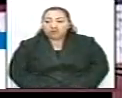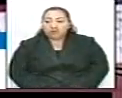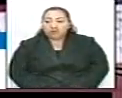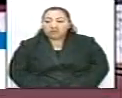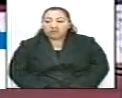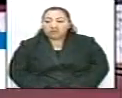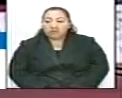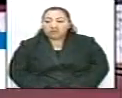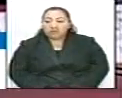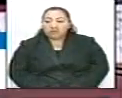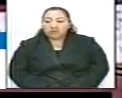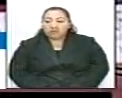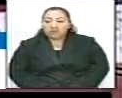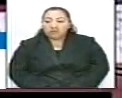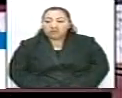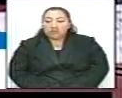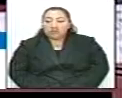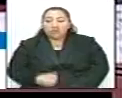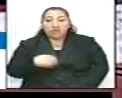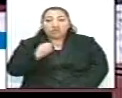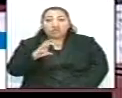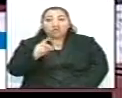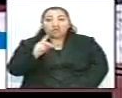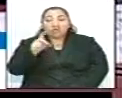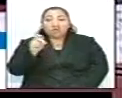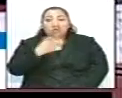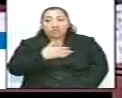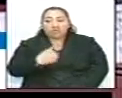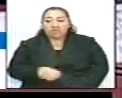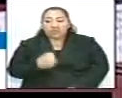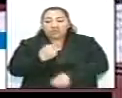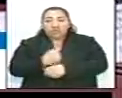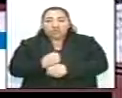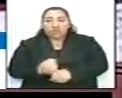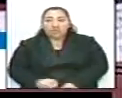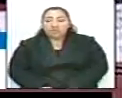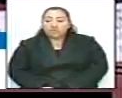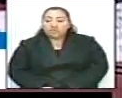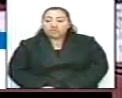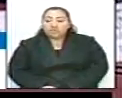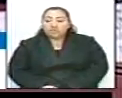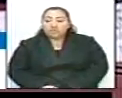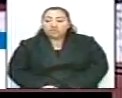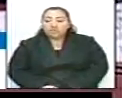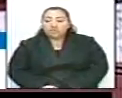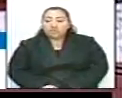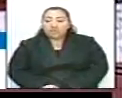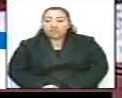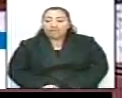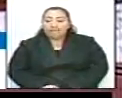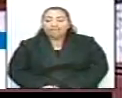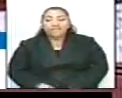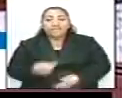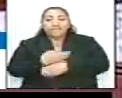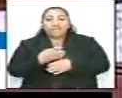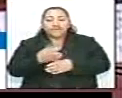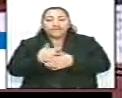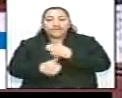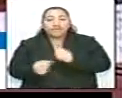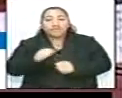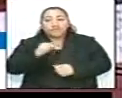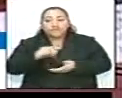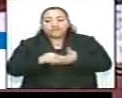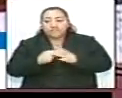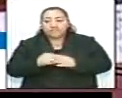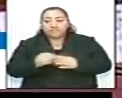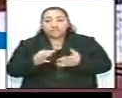dejo como interrogante, presidente, y hay que ponernos a trabajar de manera inmediata en la fiscalización de un ministerio que debe darle calidad